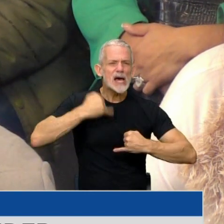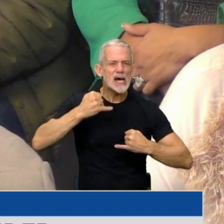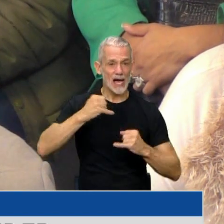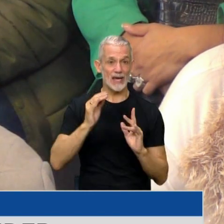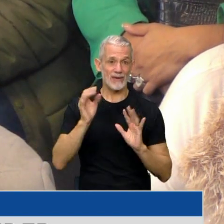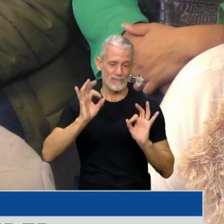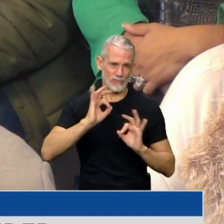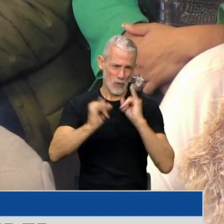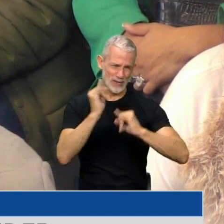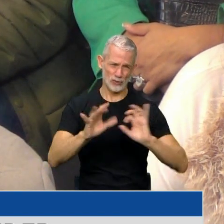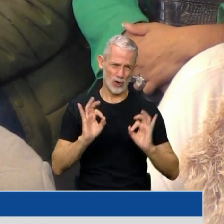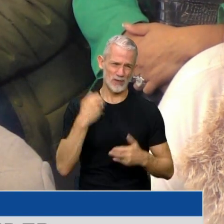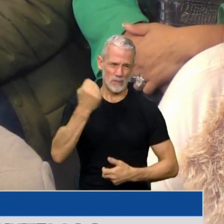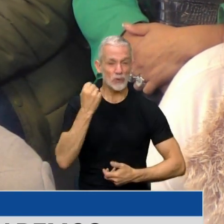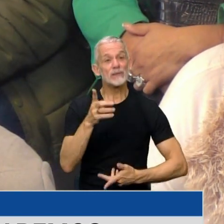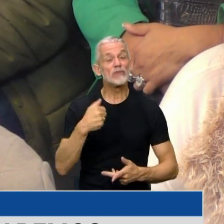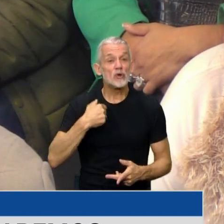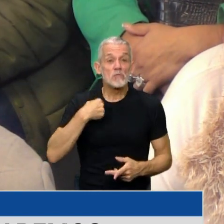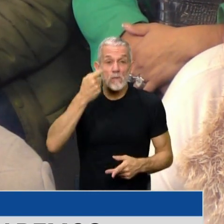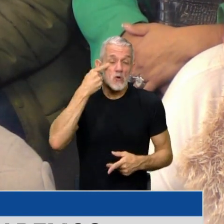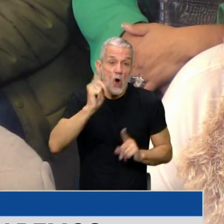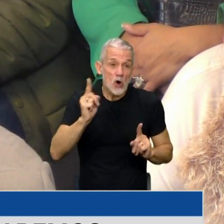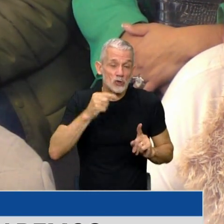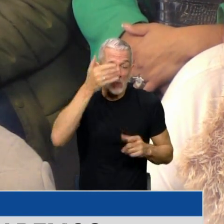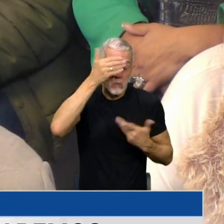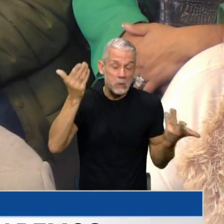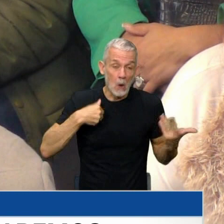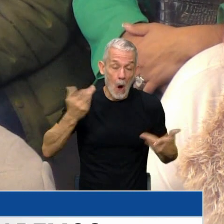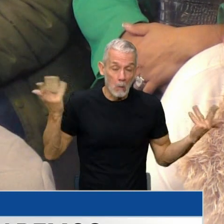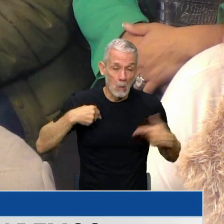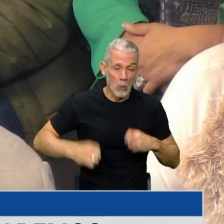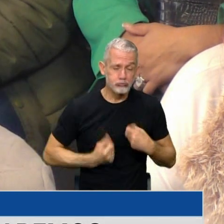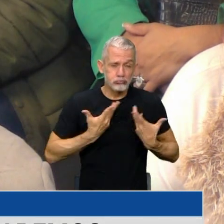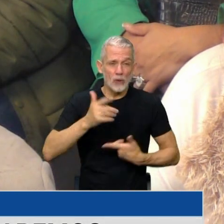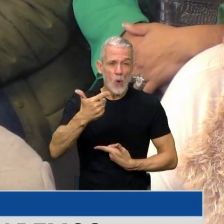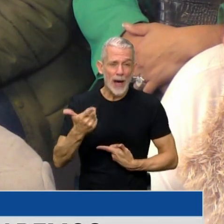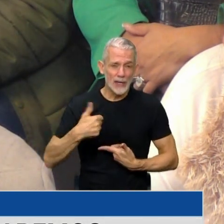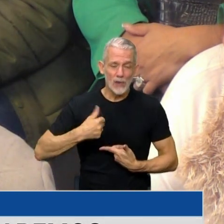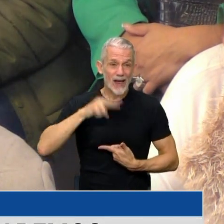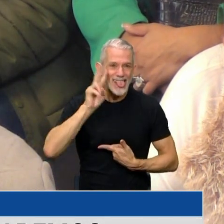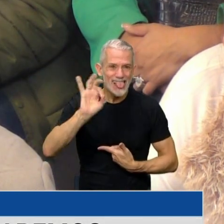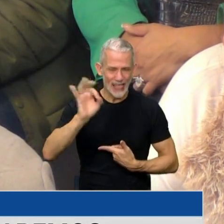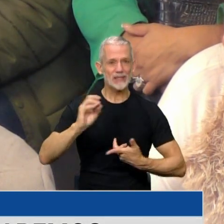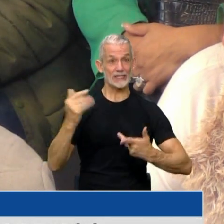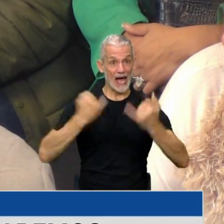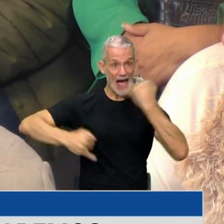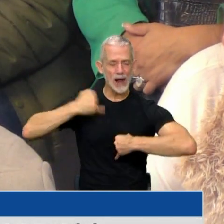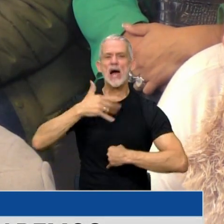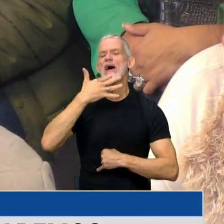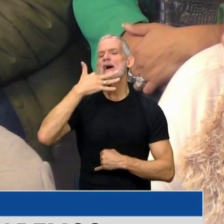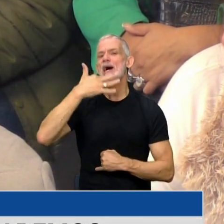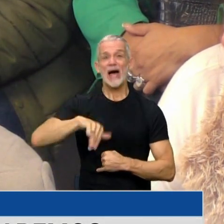Yo estoy convencida de que lo que no conocemos no nos atraviesa y no lo vemos. Entonces necesitamos